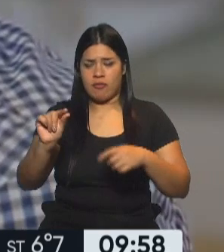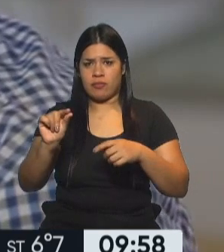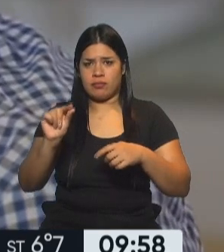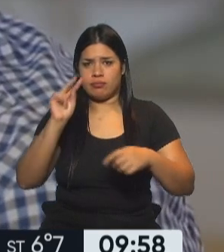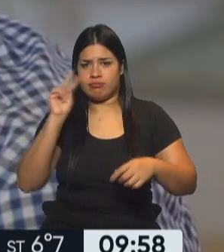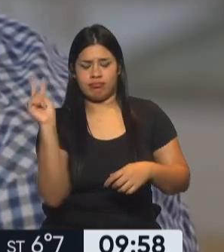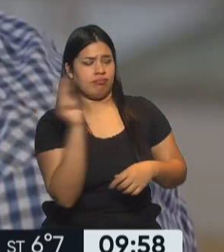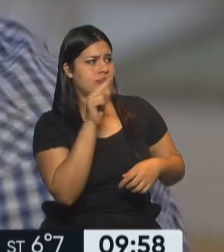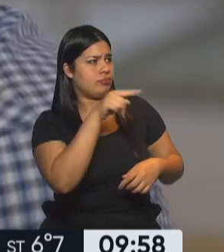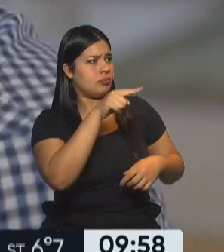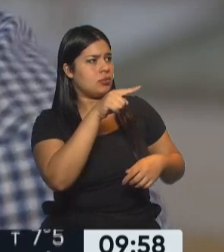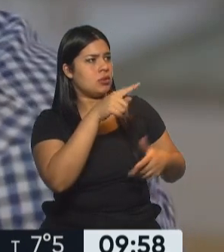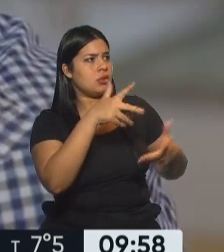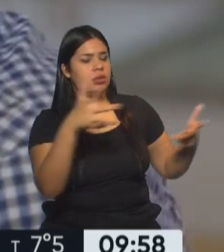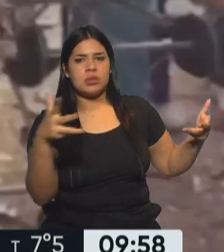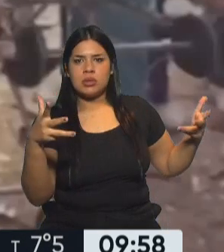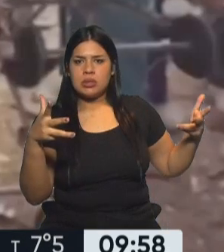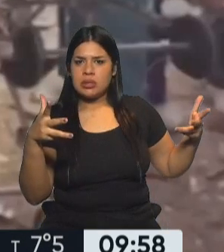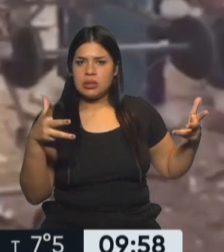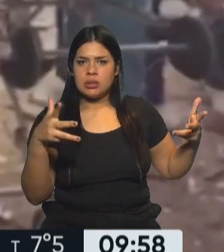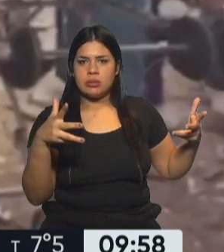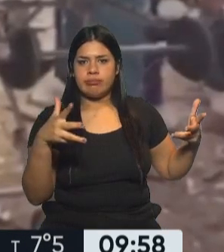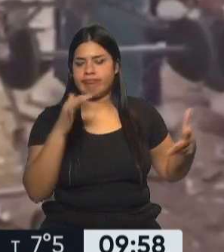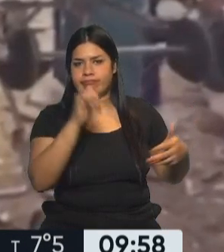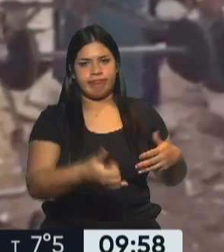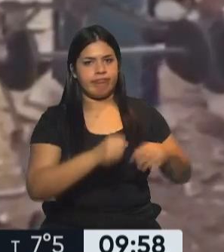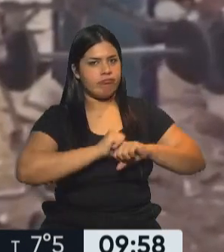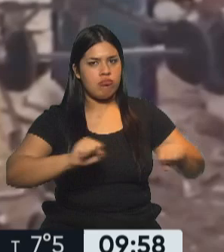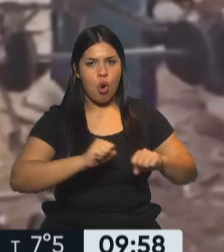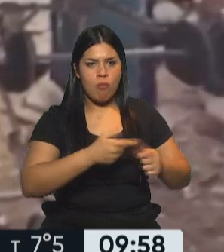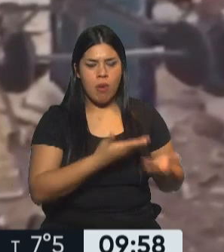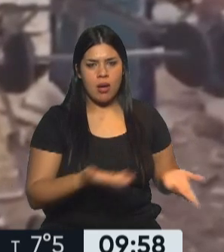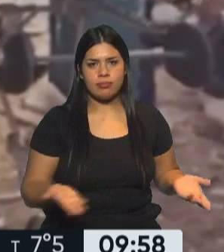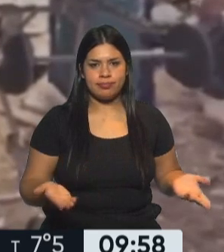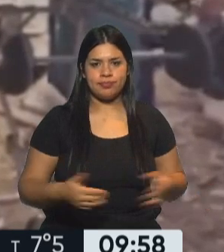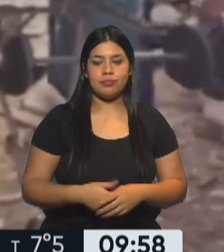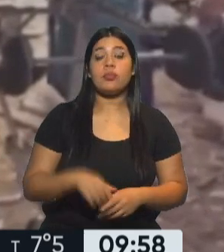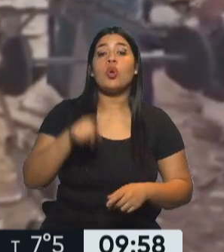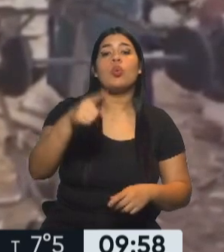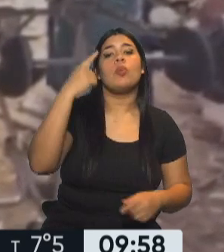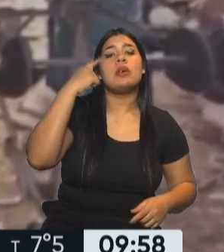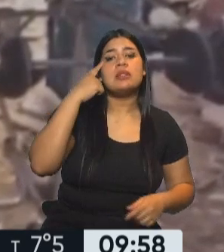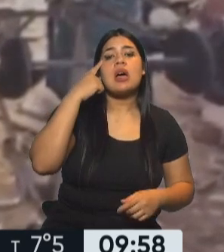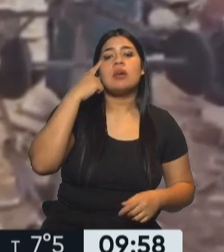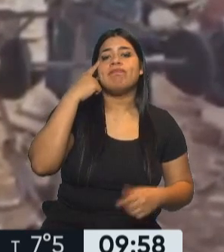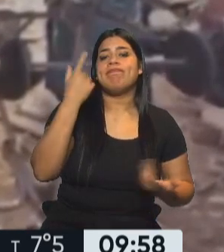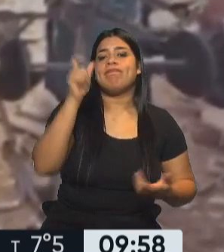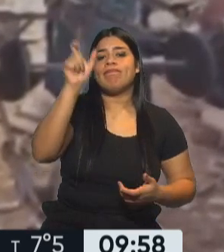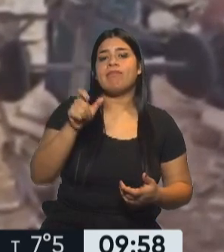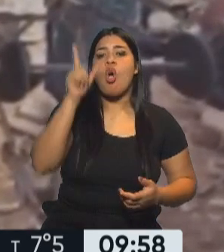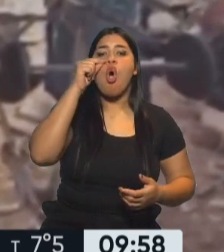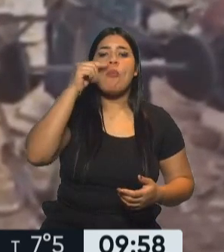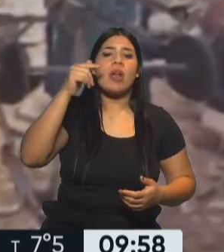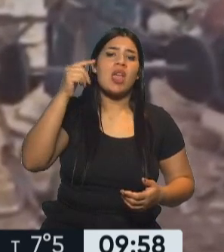saber efectivamente que fue una bomba, ¿no? Pues imagínate, para un papá, un hombre ya grande,